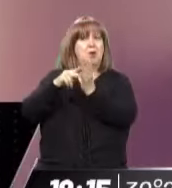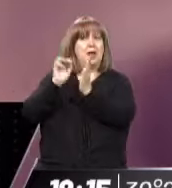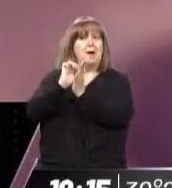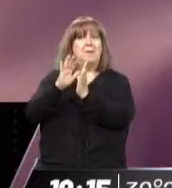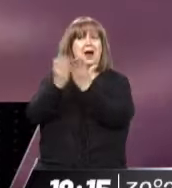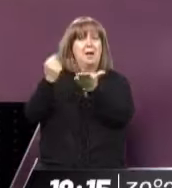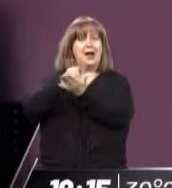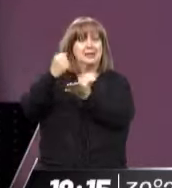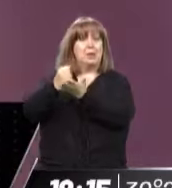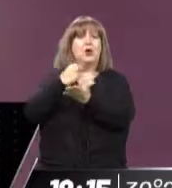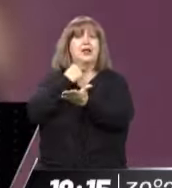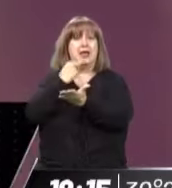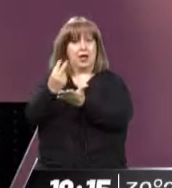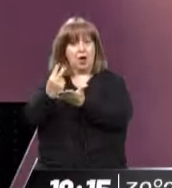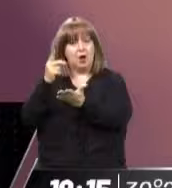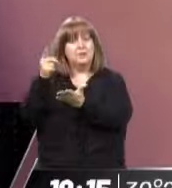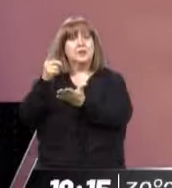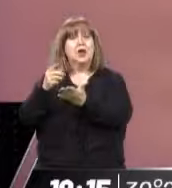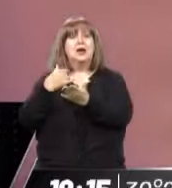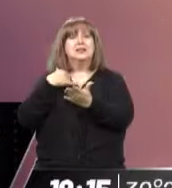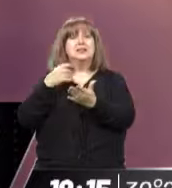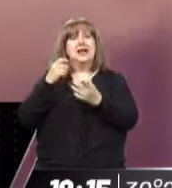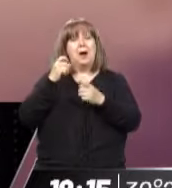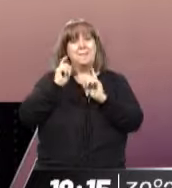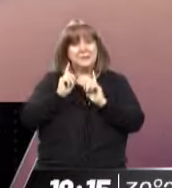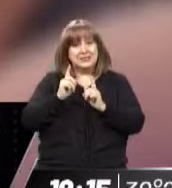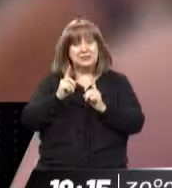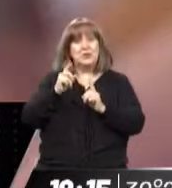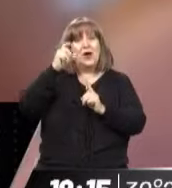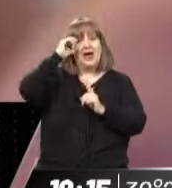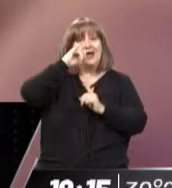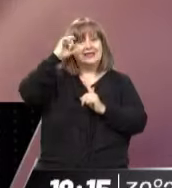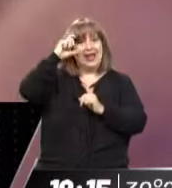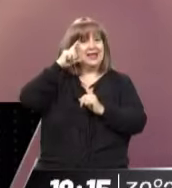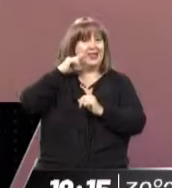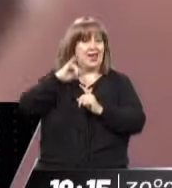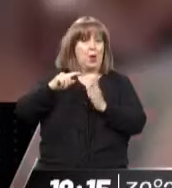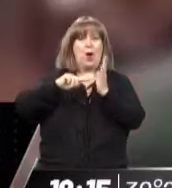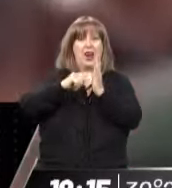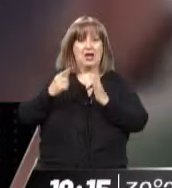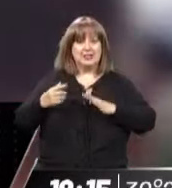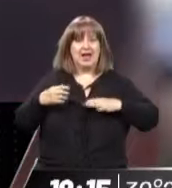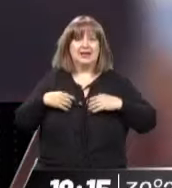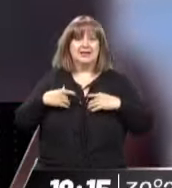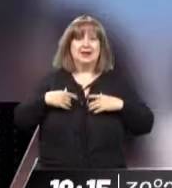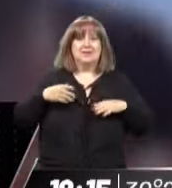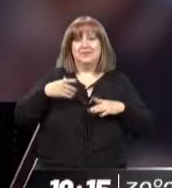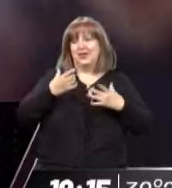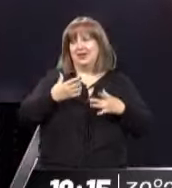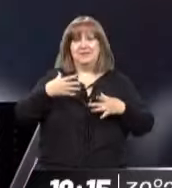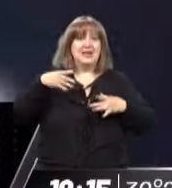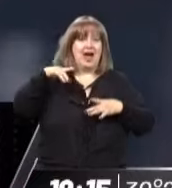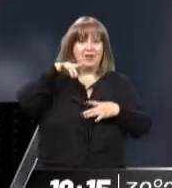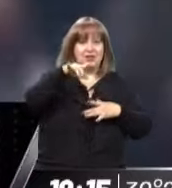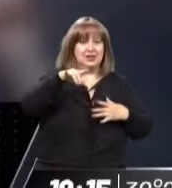con el pasaporte. Cuando salió del aeropuerto de Ezeiza, recibió un montón el cariño de los hinchas, bueno,